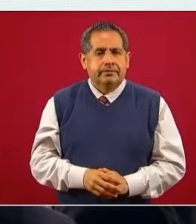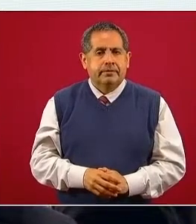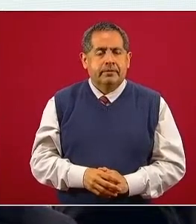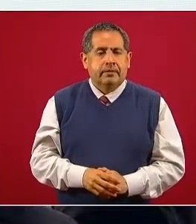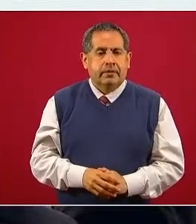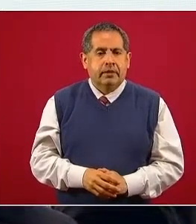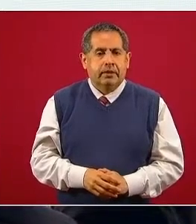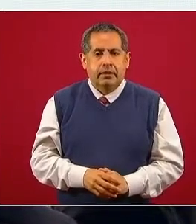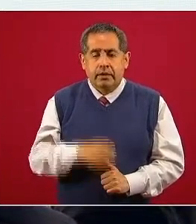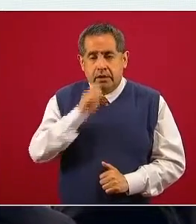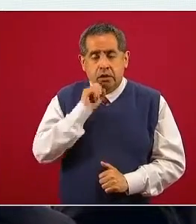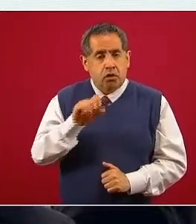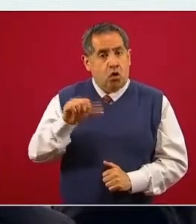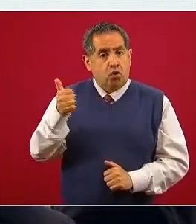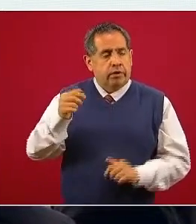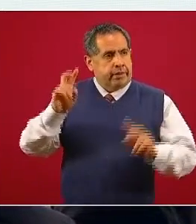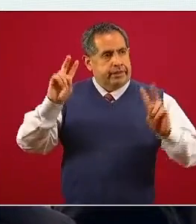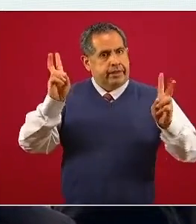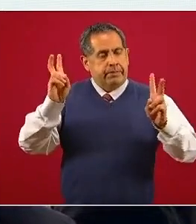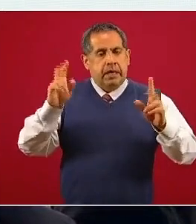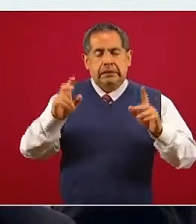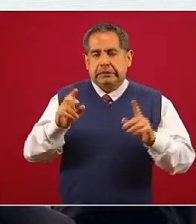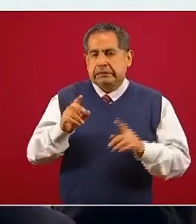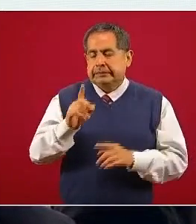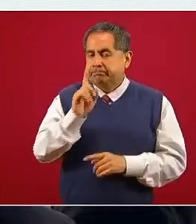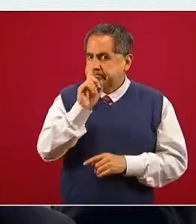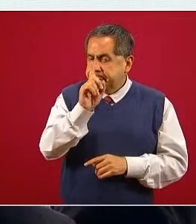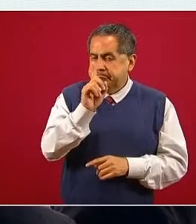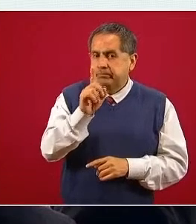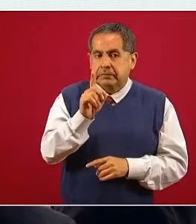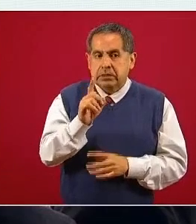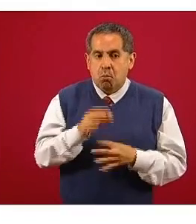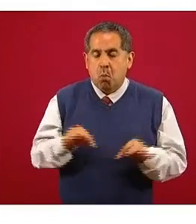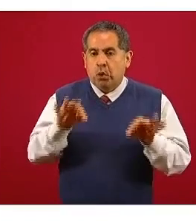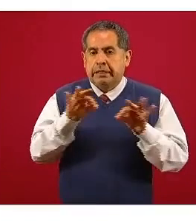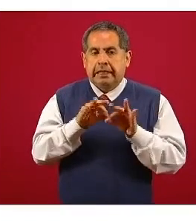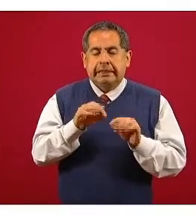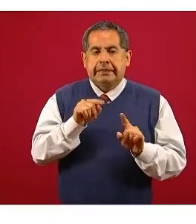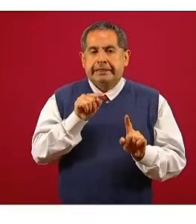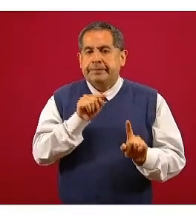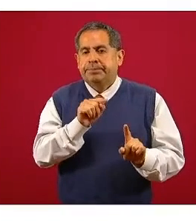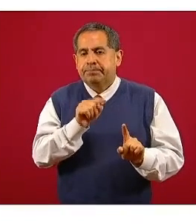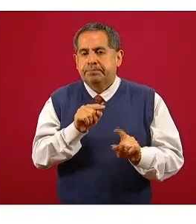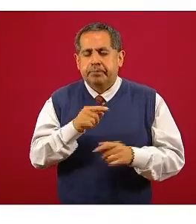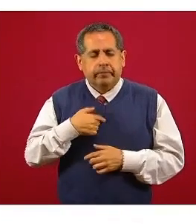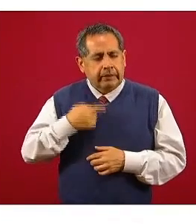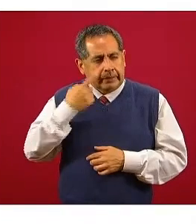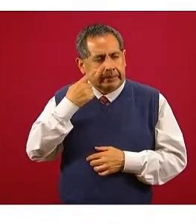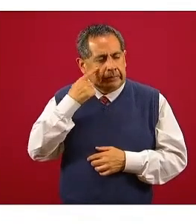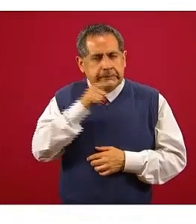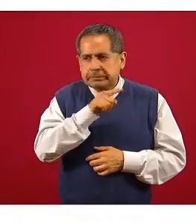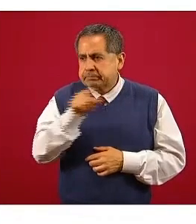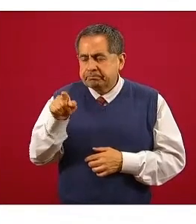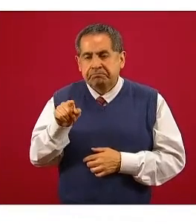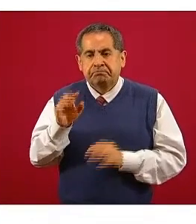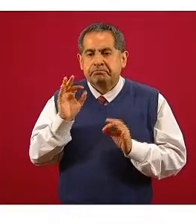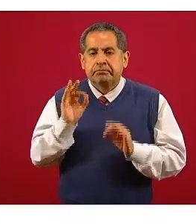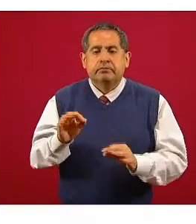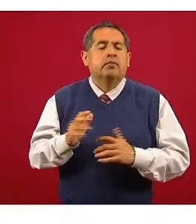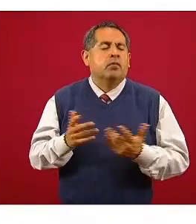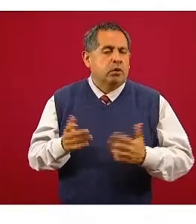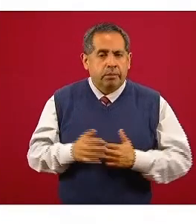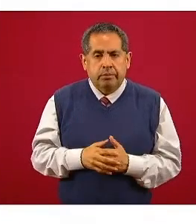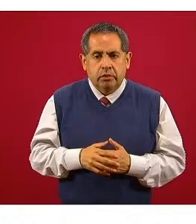También un tema muy importante que no se ha descuidado y que he visto frecuentemente mencionado es